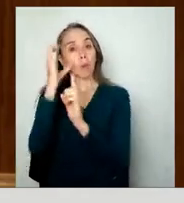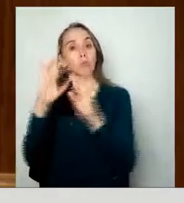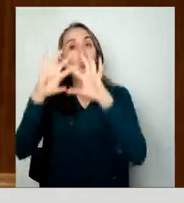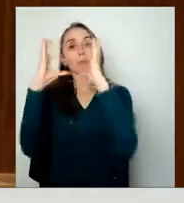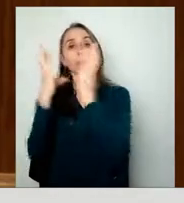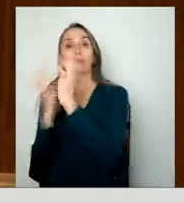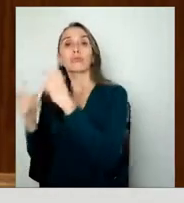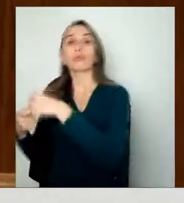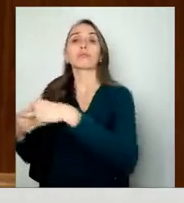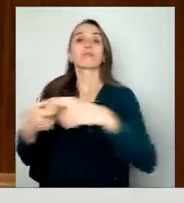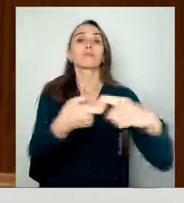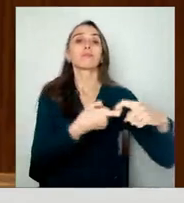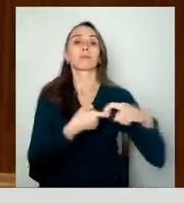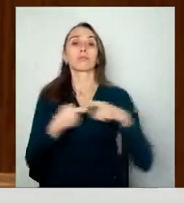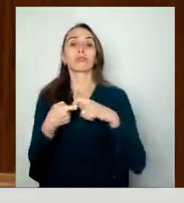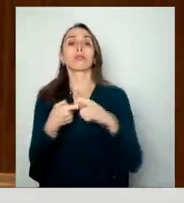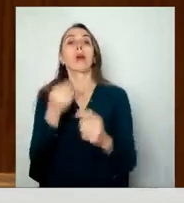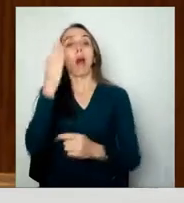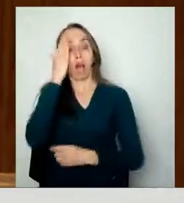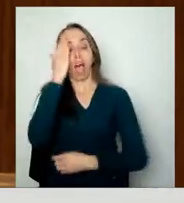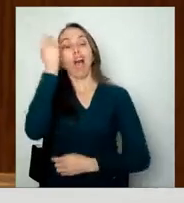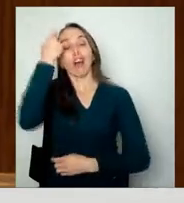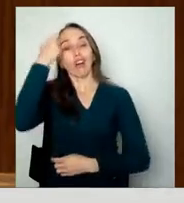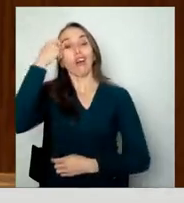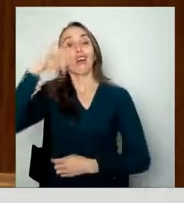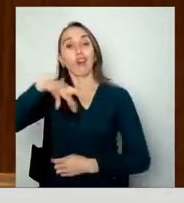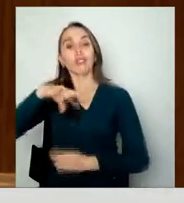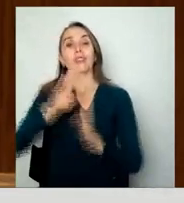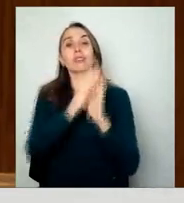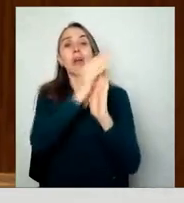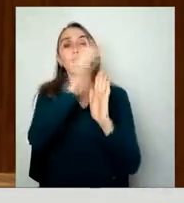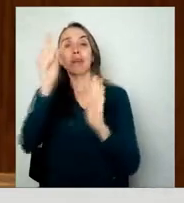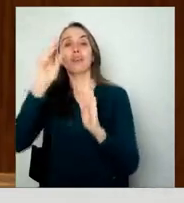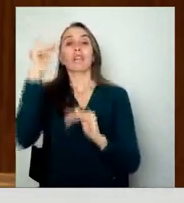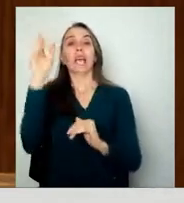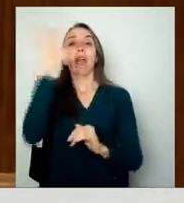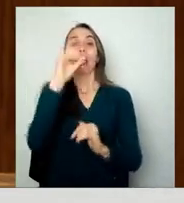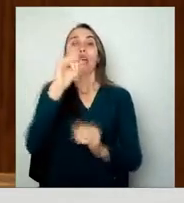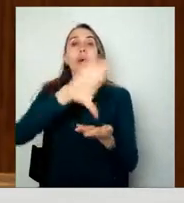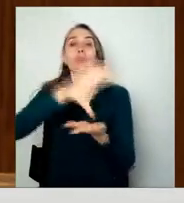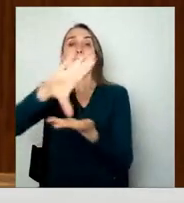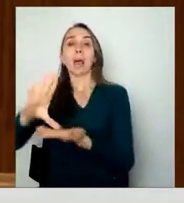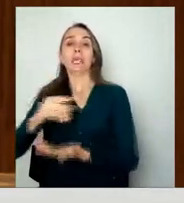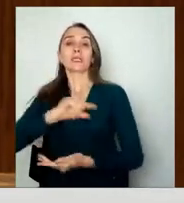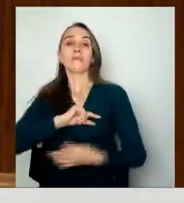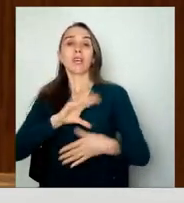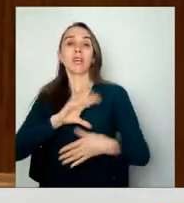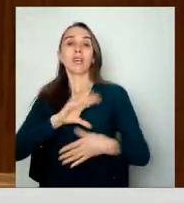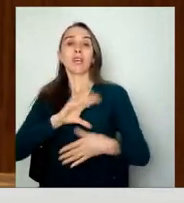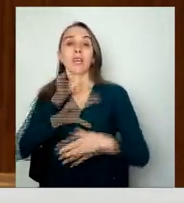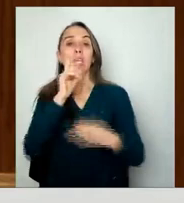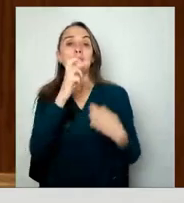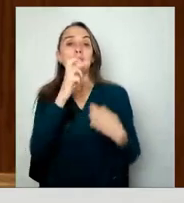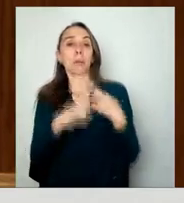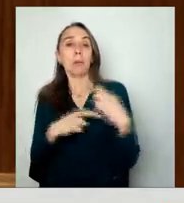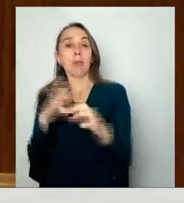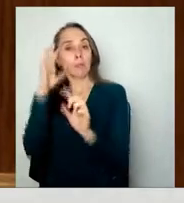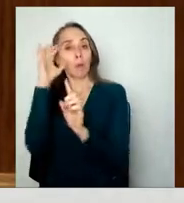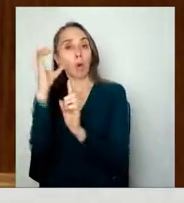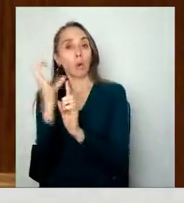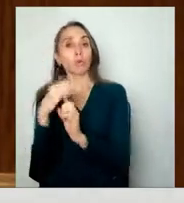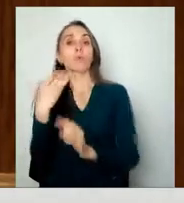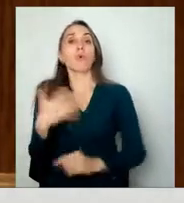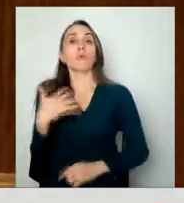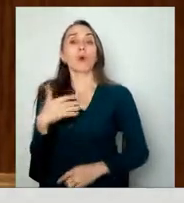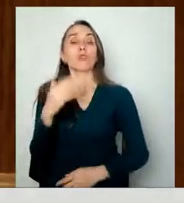que existe la conciencia de que la biblioteca nacional e iberoamericanas conservan un patrimonio cultural de la mayor significación para la memoria